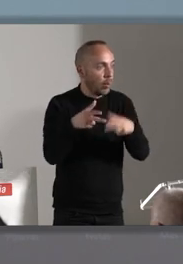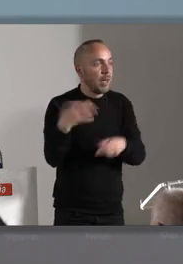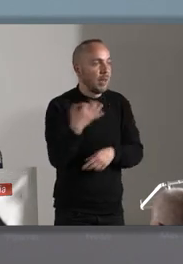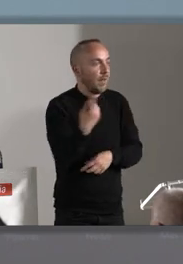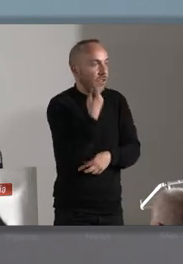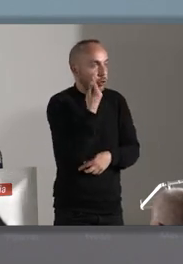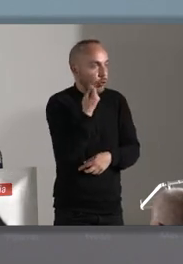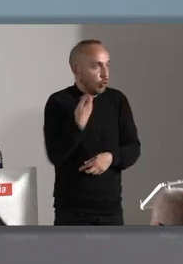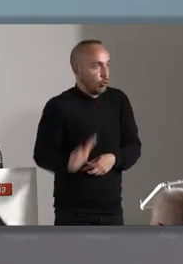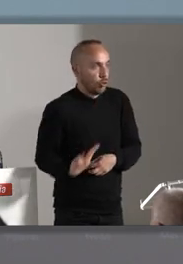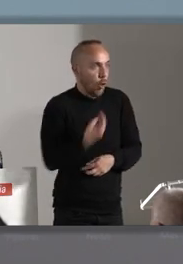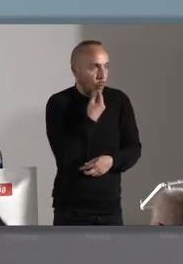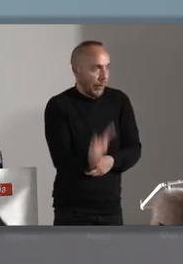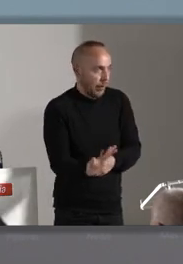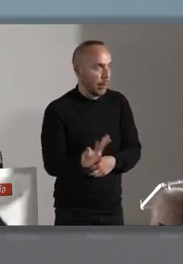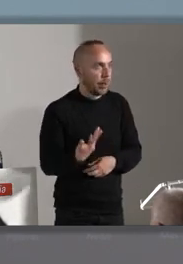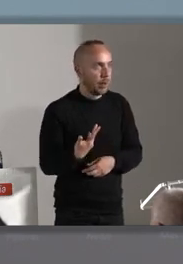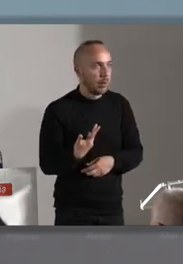solventes.